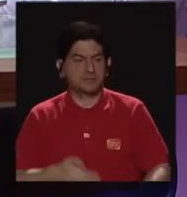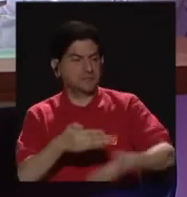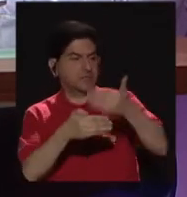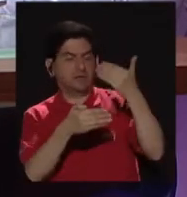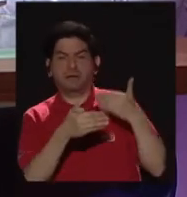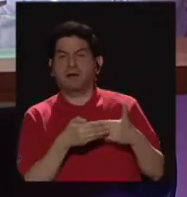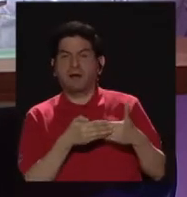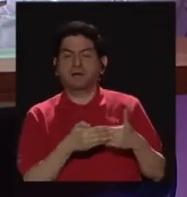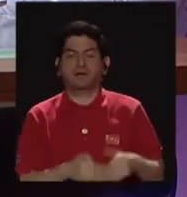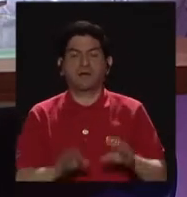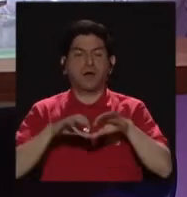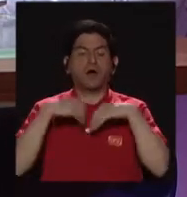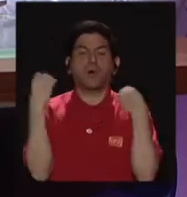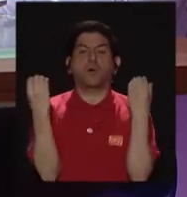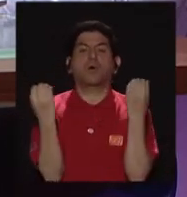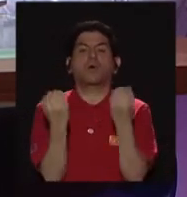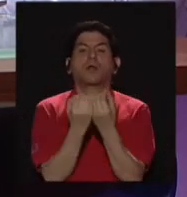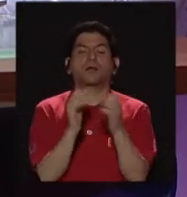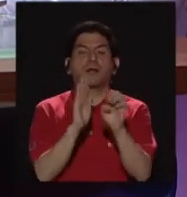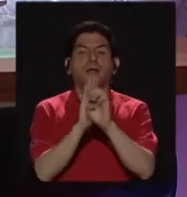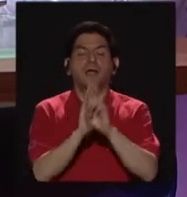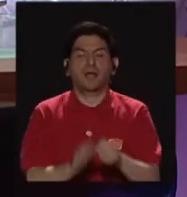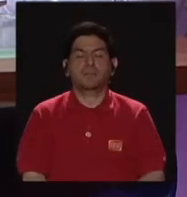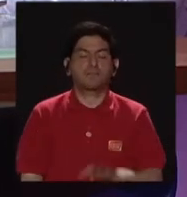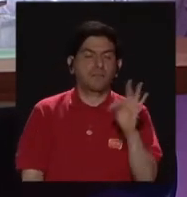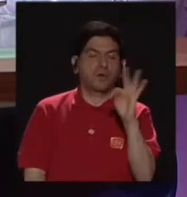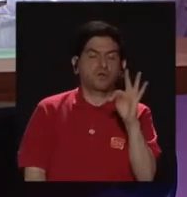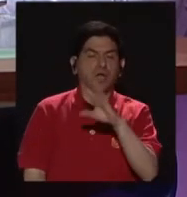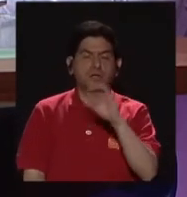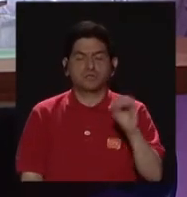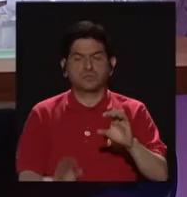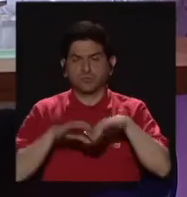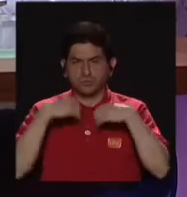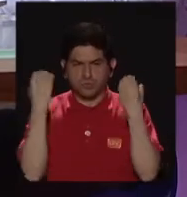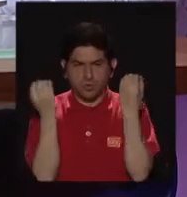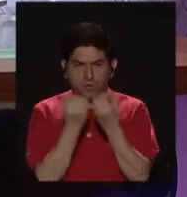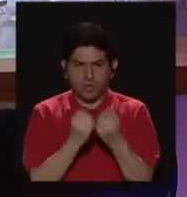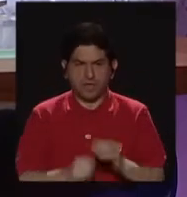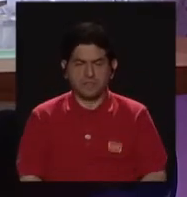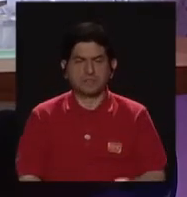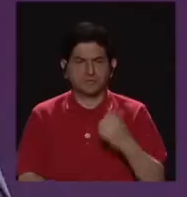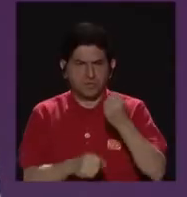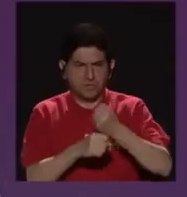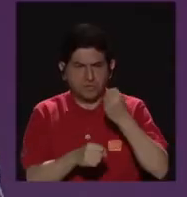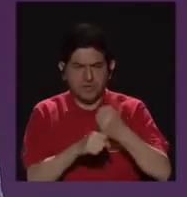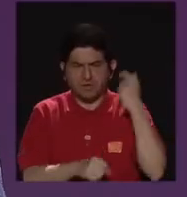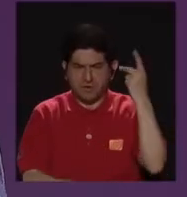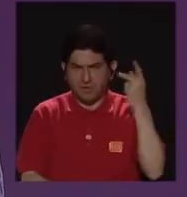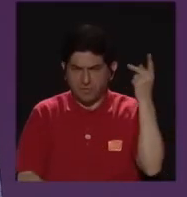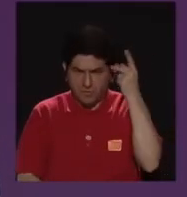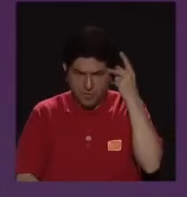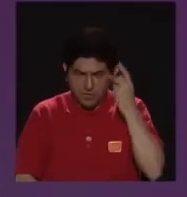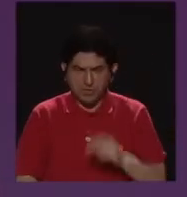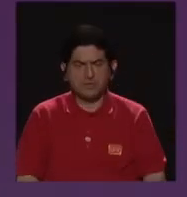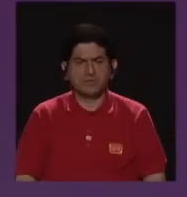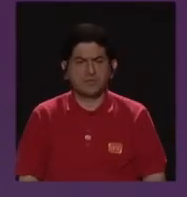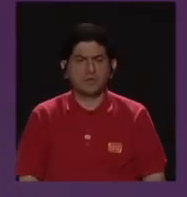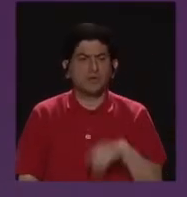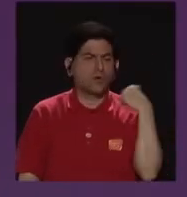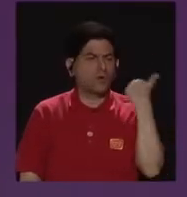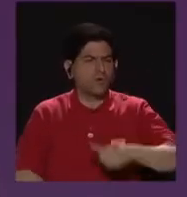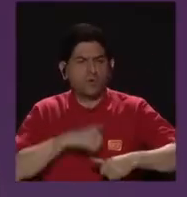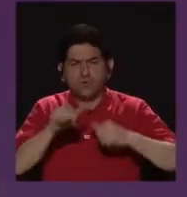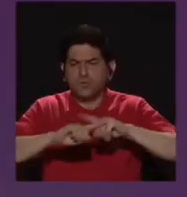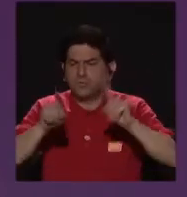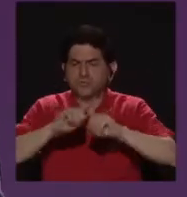estén las organizaciones por ejemplo trans o organizaciones que se dedican al activismo político para luchar